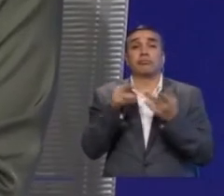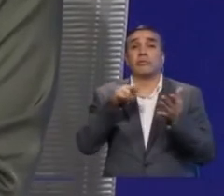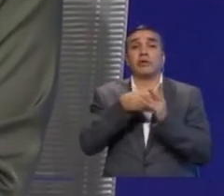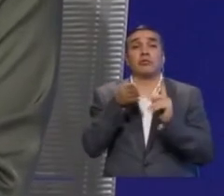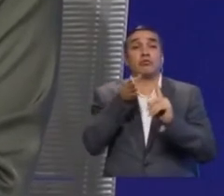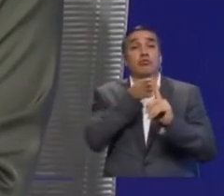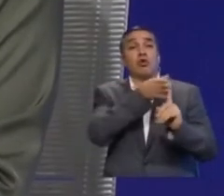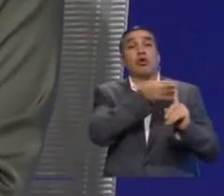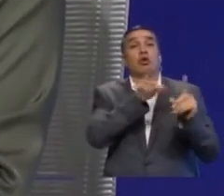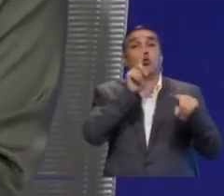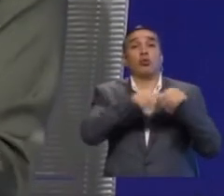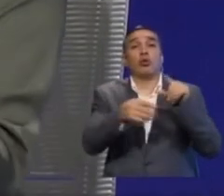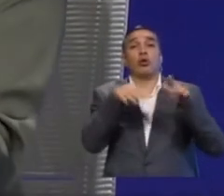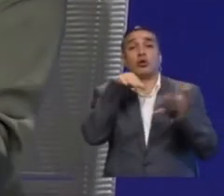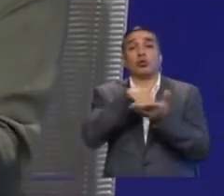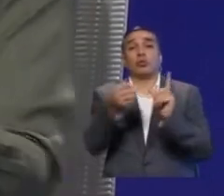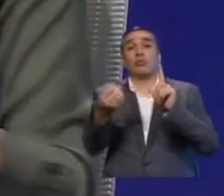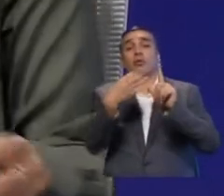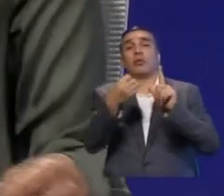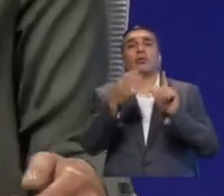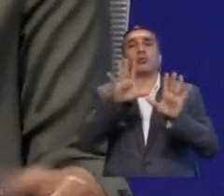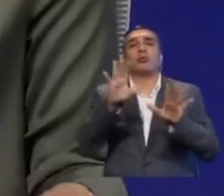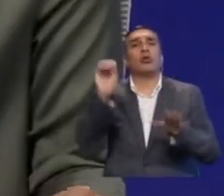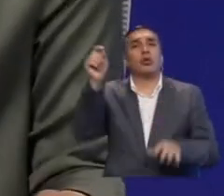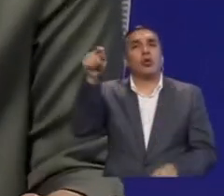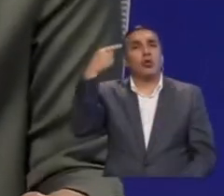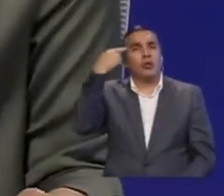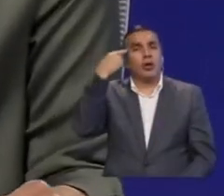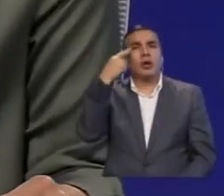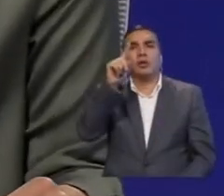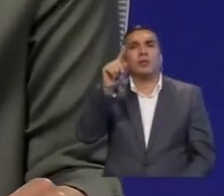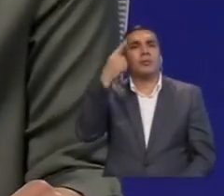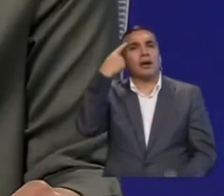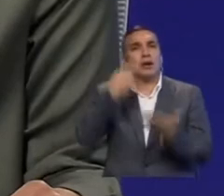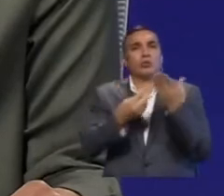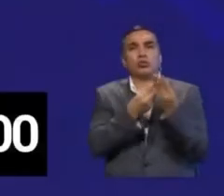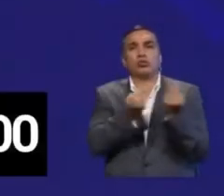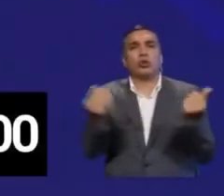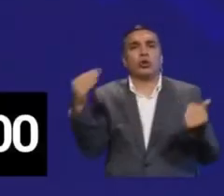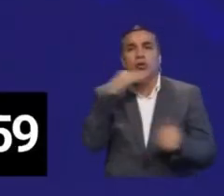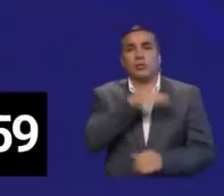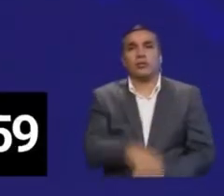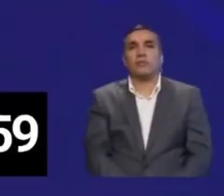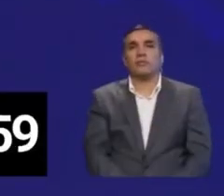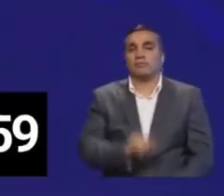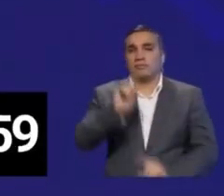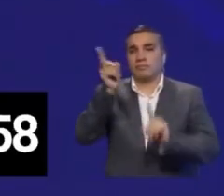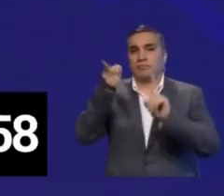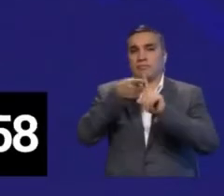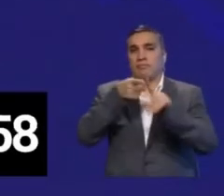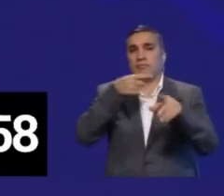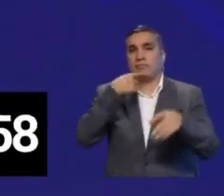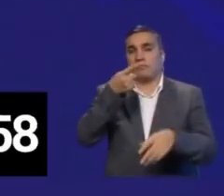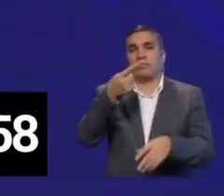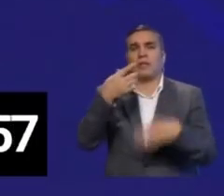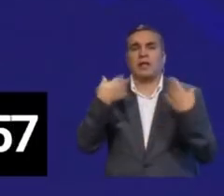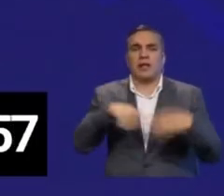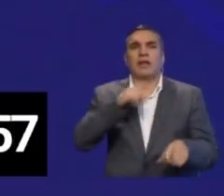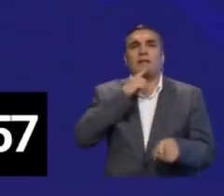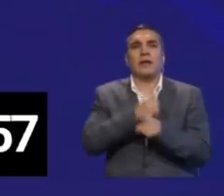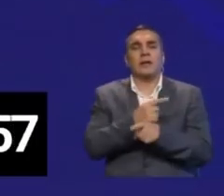clases virtuales. ¿Qué contempla su plan de gobierno para resolver inmediatamente ese problema? Primero quiero expresar mi